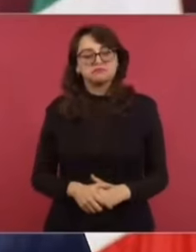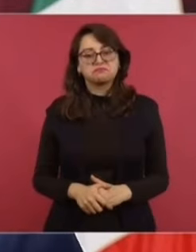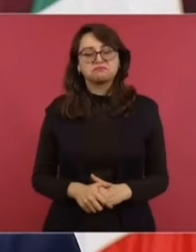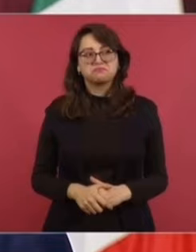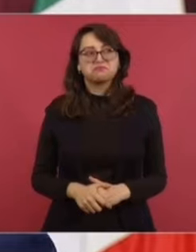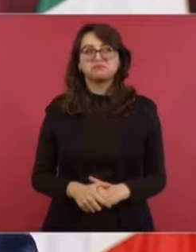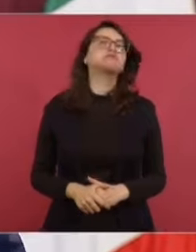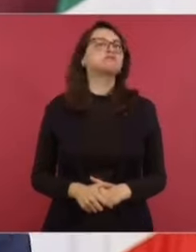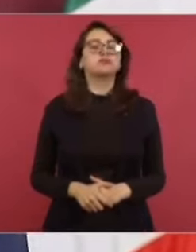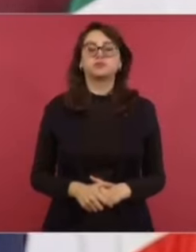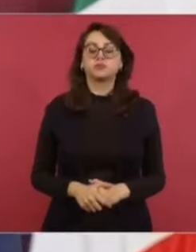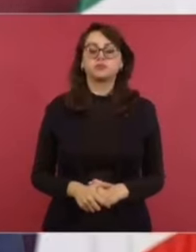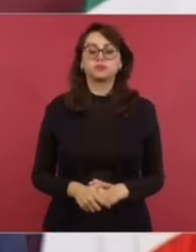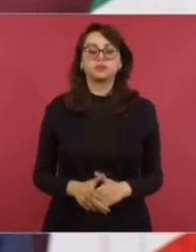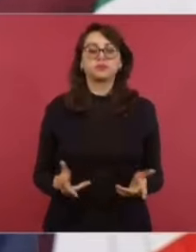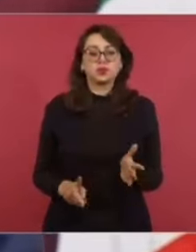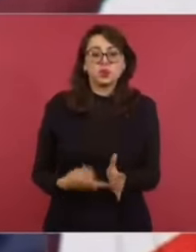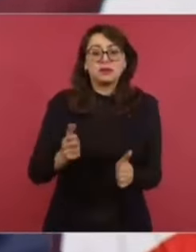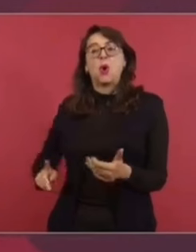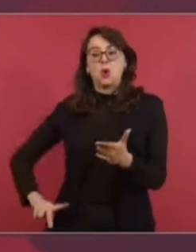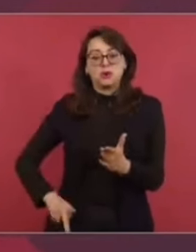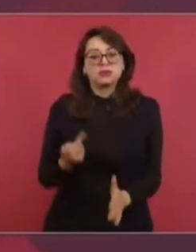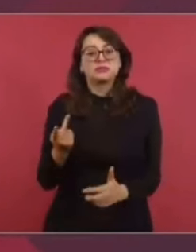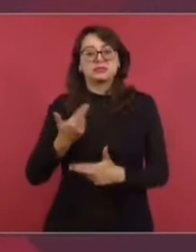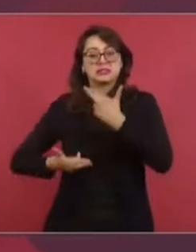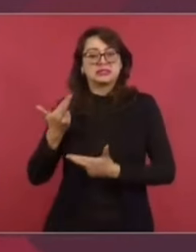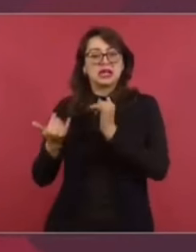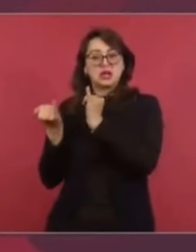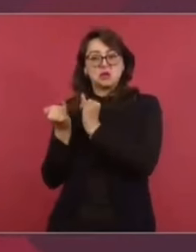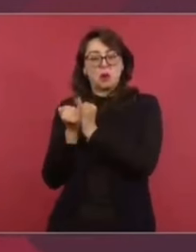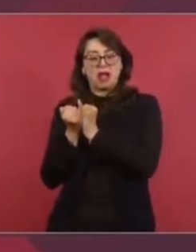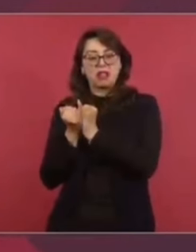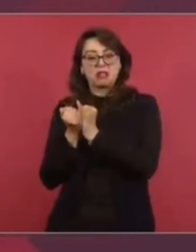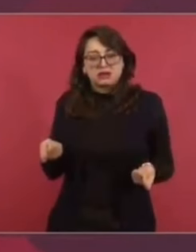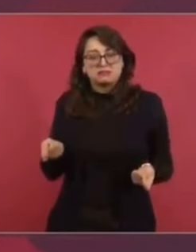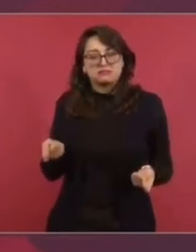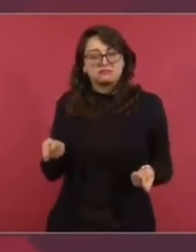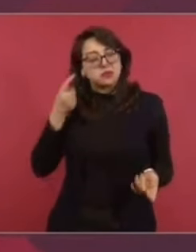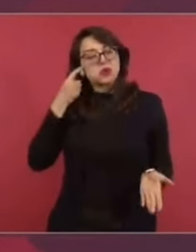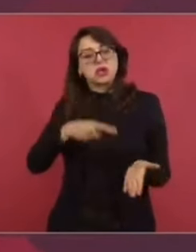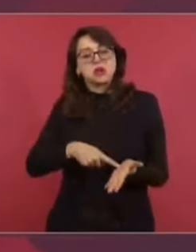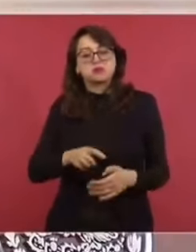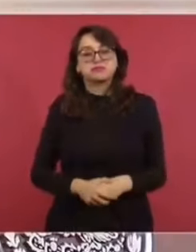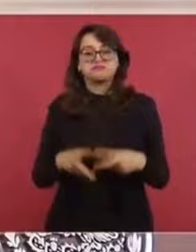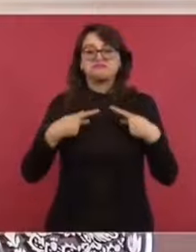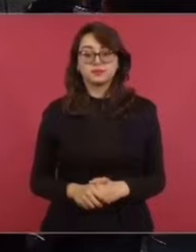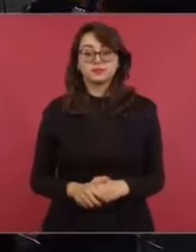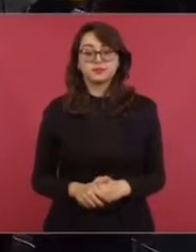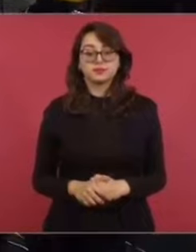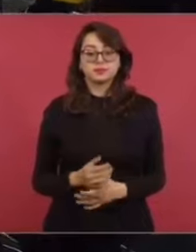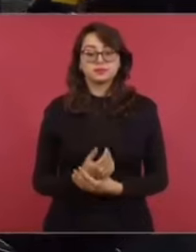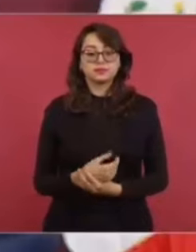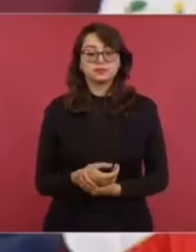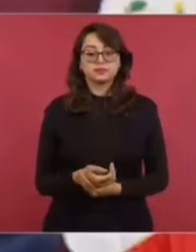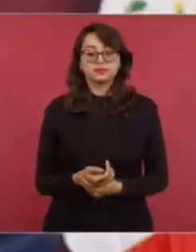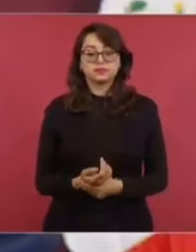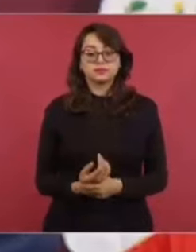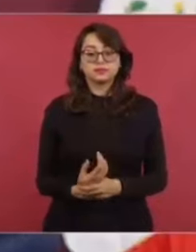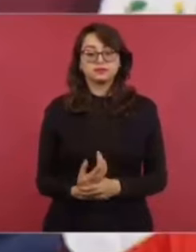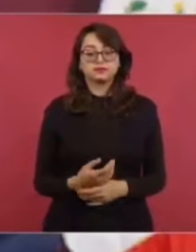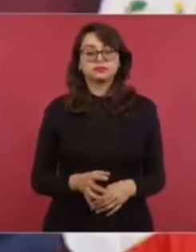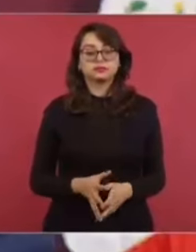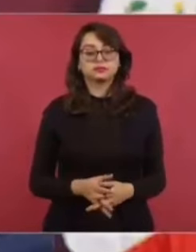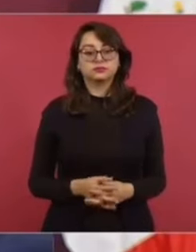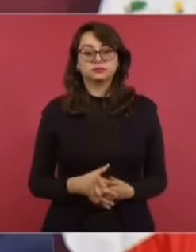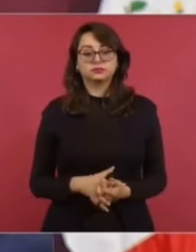No se va a retrogradar, no van a regresar por sus fueros, los corruptos, porque el pueblo es mucha pieza. Sí.